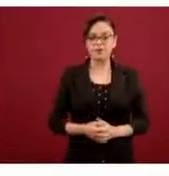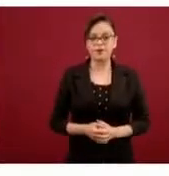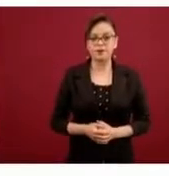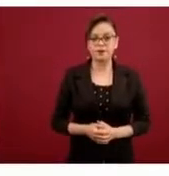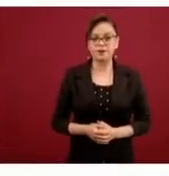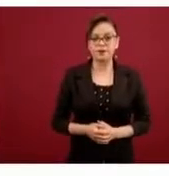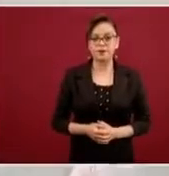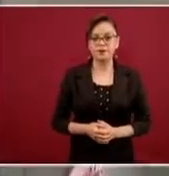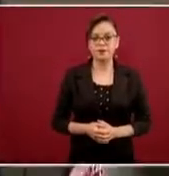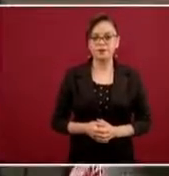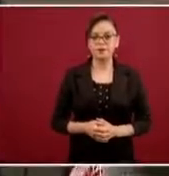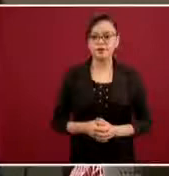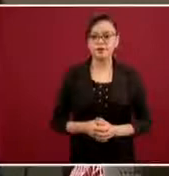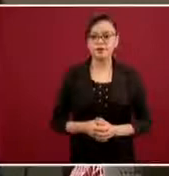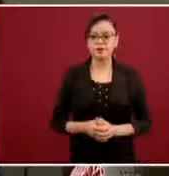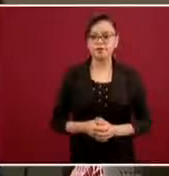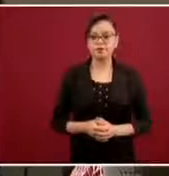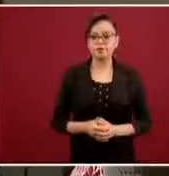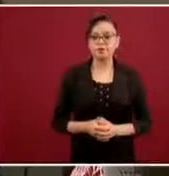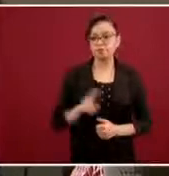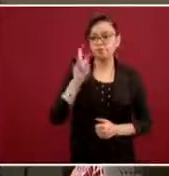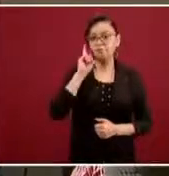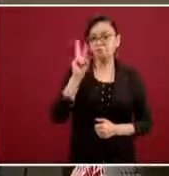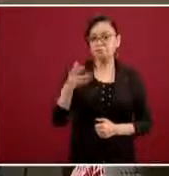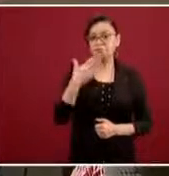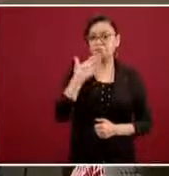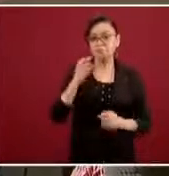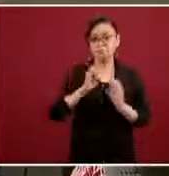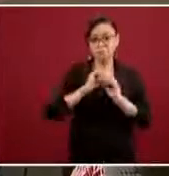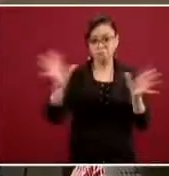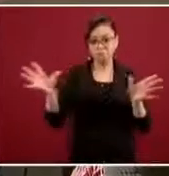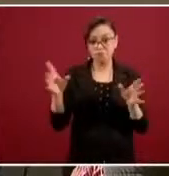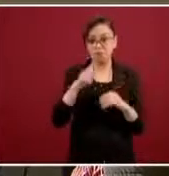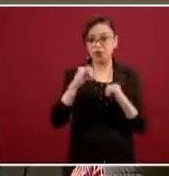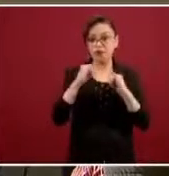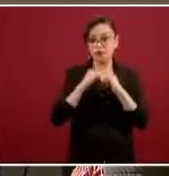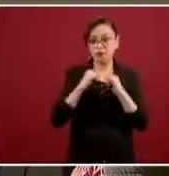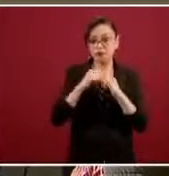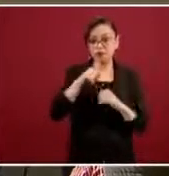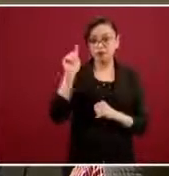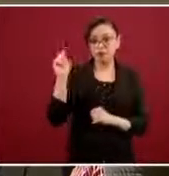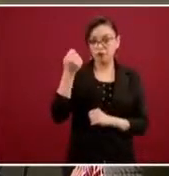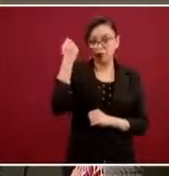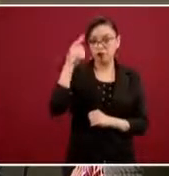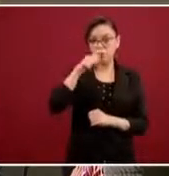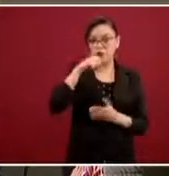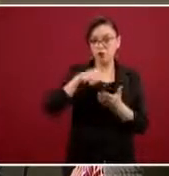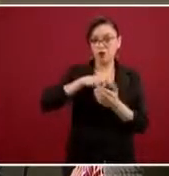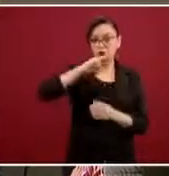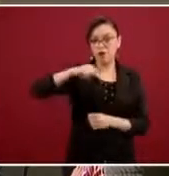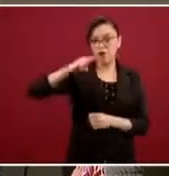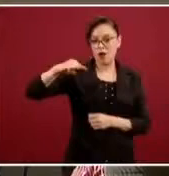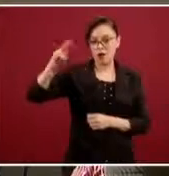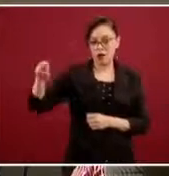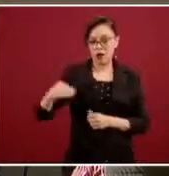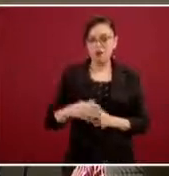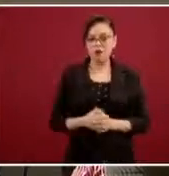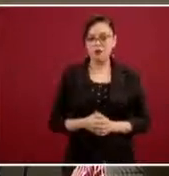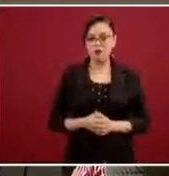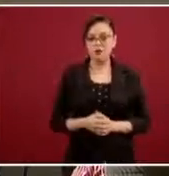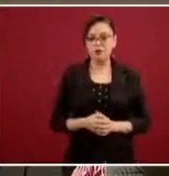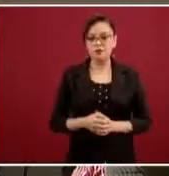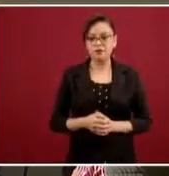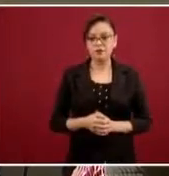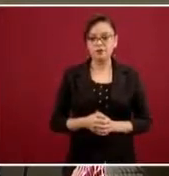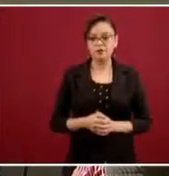Muy bien, pues esto parece bastante claro. Se llama Instituto Tecnológico de Morelia. Necesariamente está en el